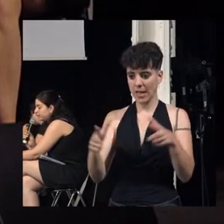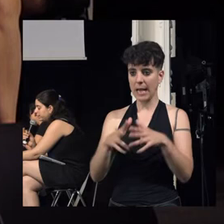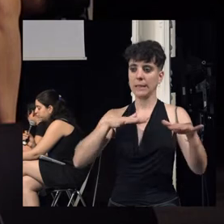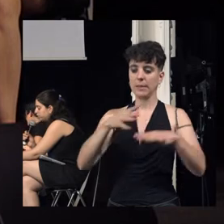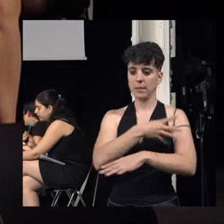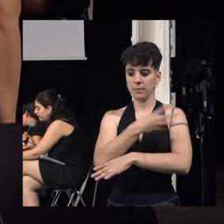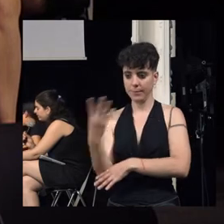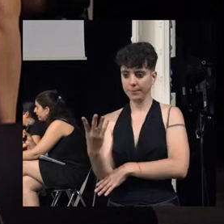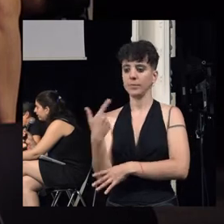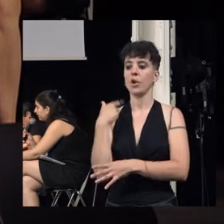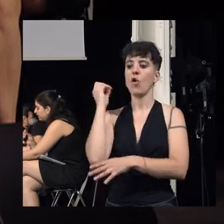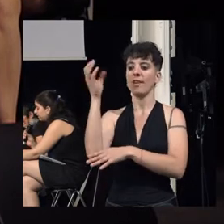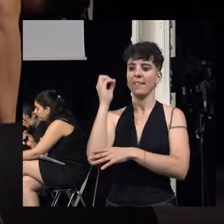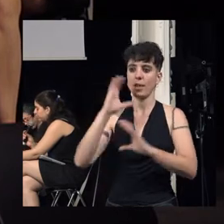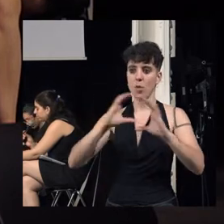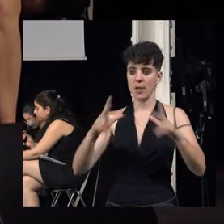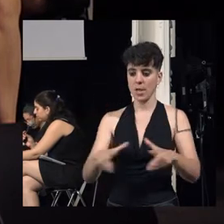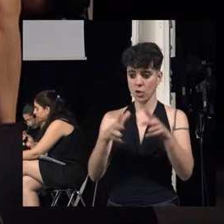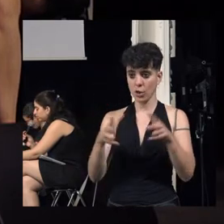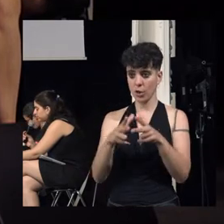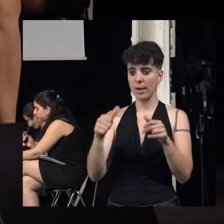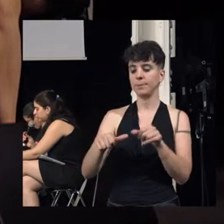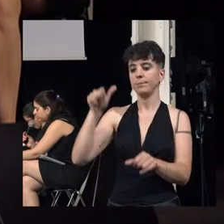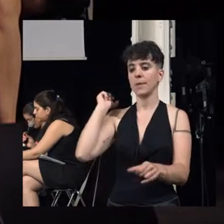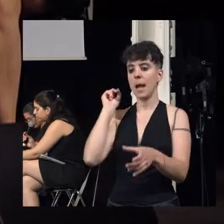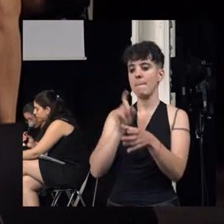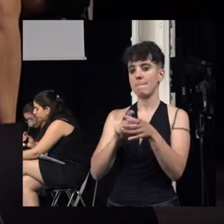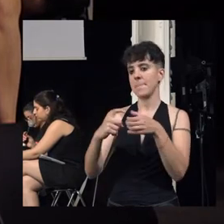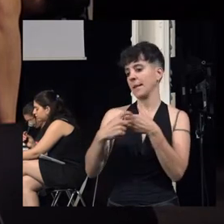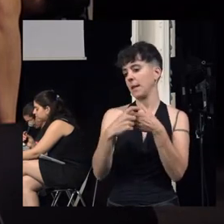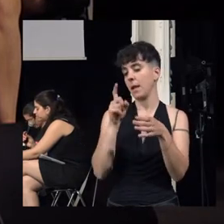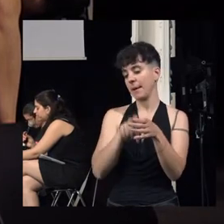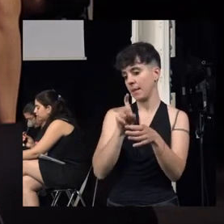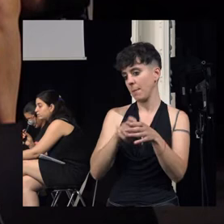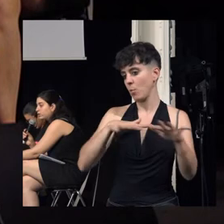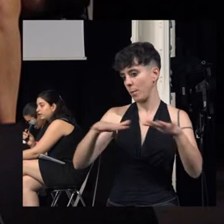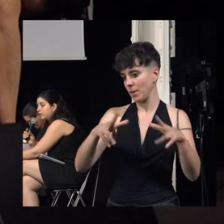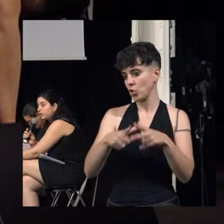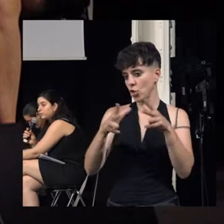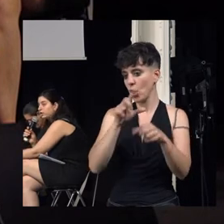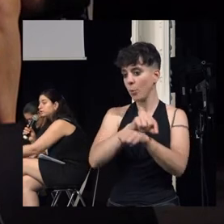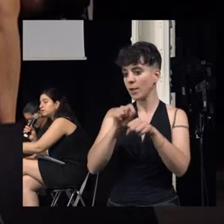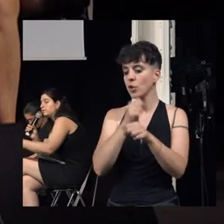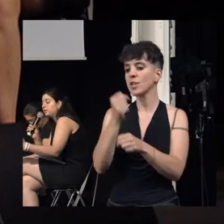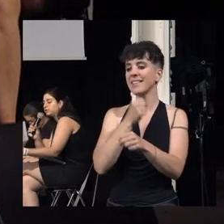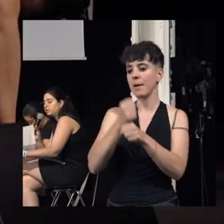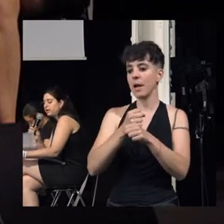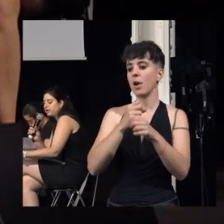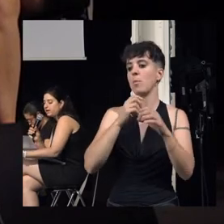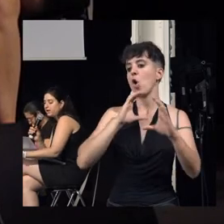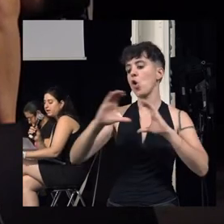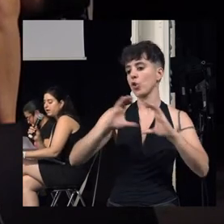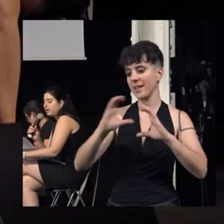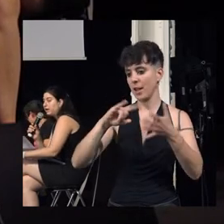y comunicador social. Él ha participado activamente en varios movimientos sociopolíticos y trabaja como coordinador de proyectos de intervención